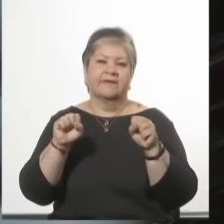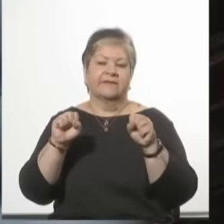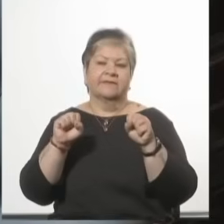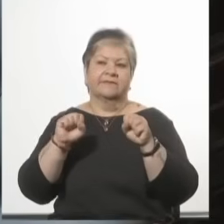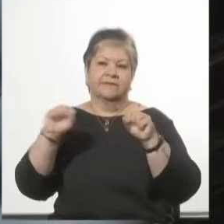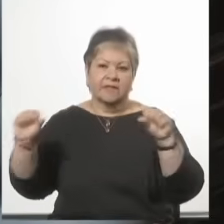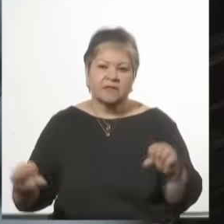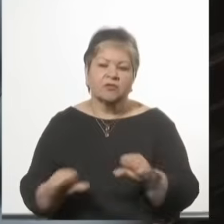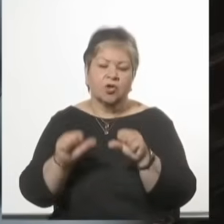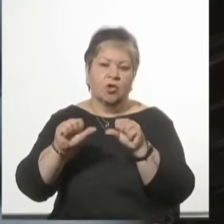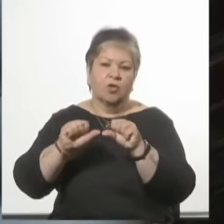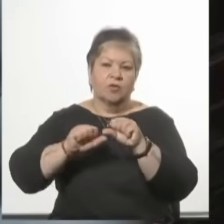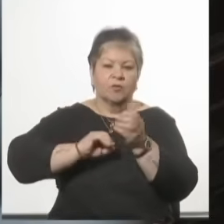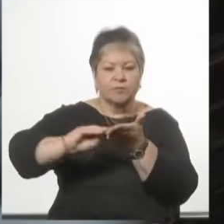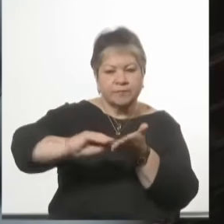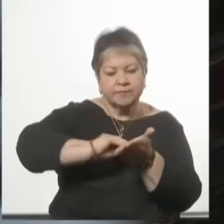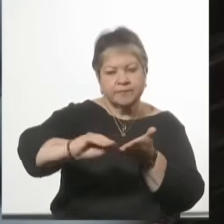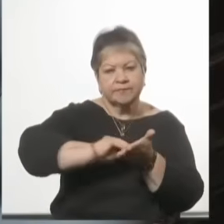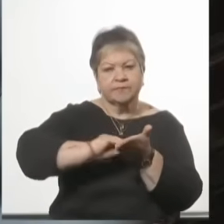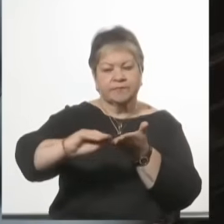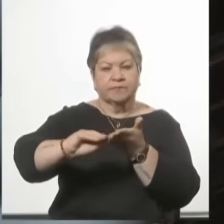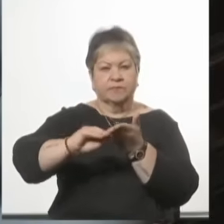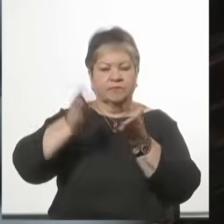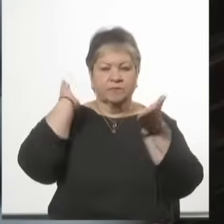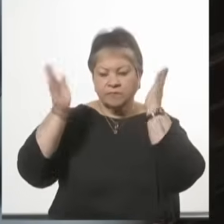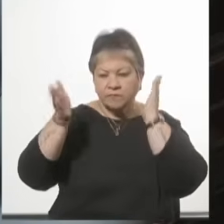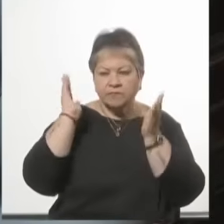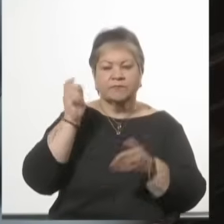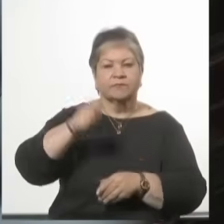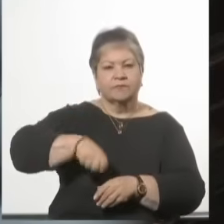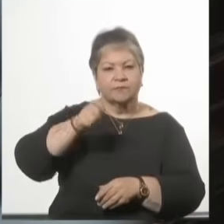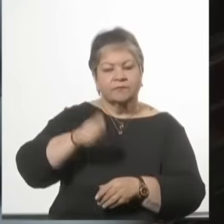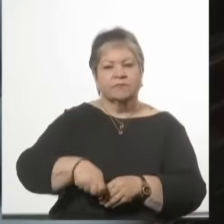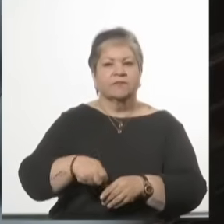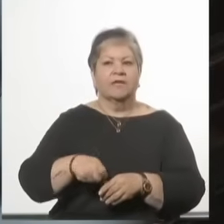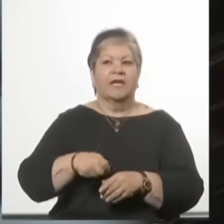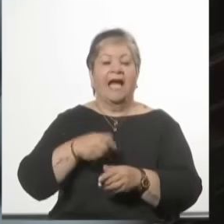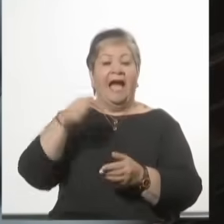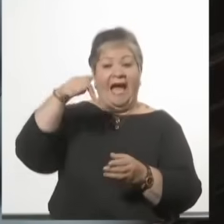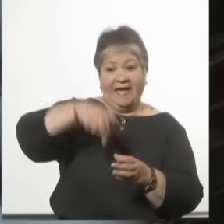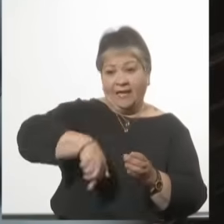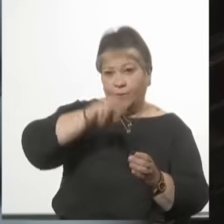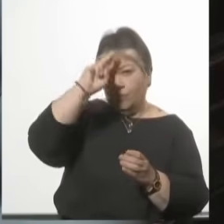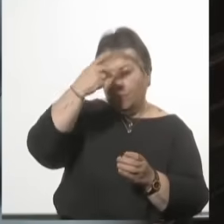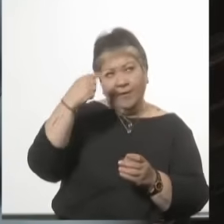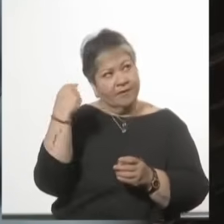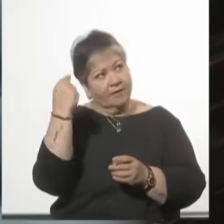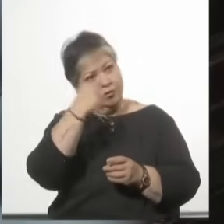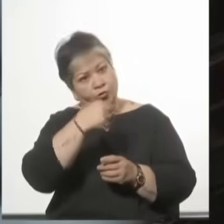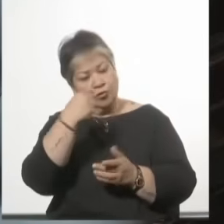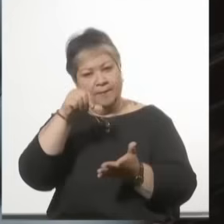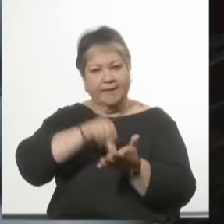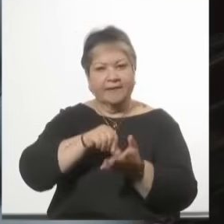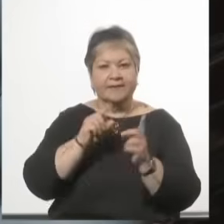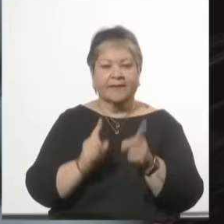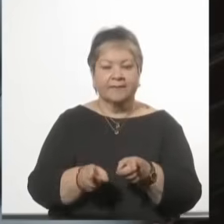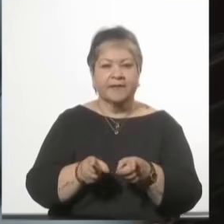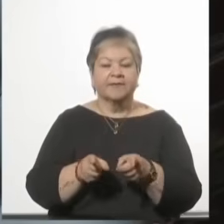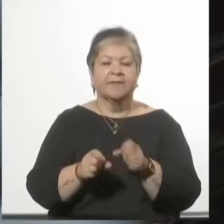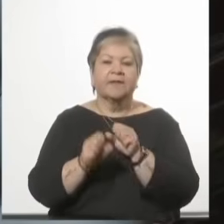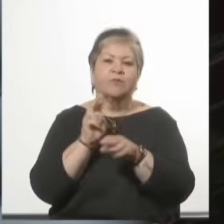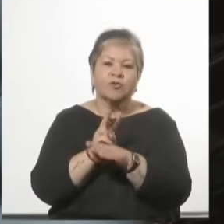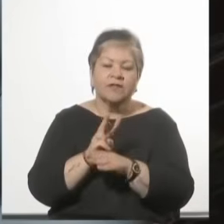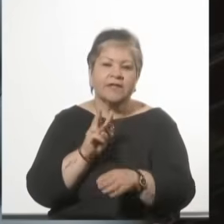jurisdiccionales y administrativas, tanto en el fuero interno como en el extranjero, que por derecho correspondan, para la